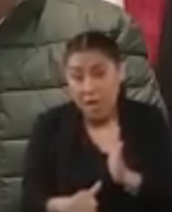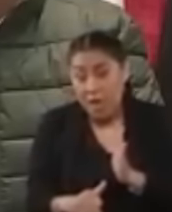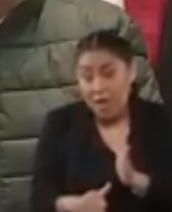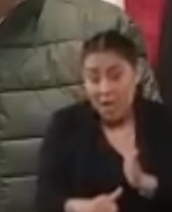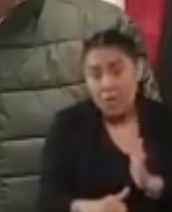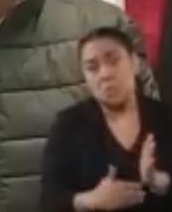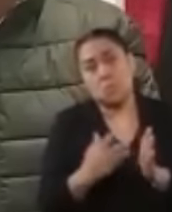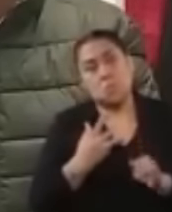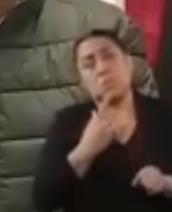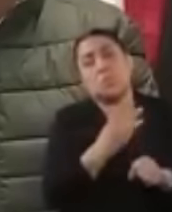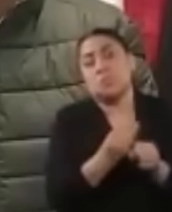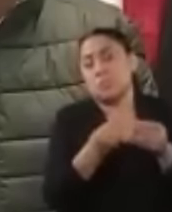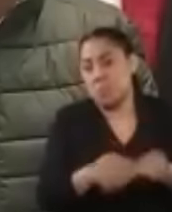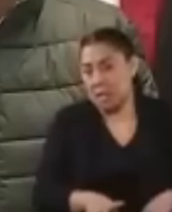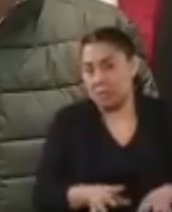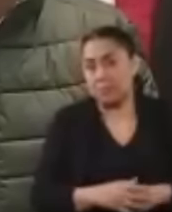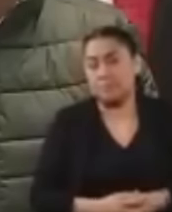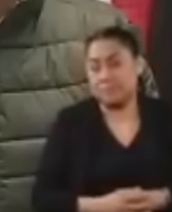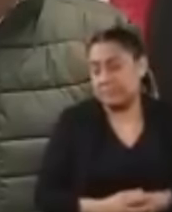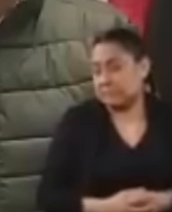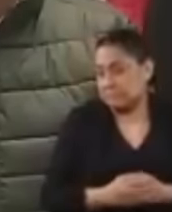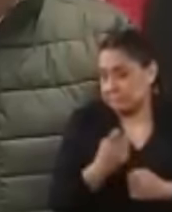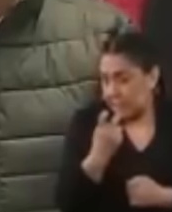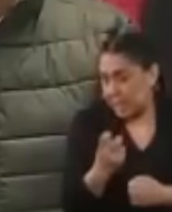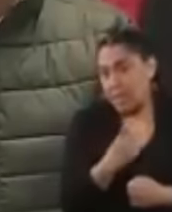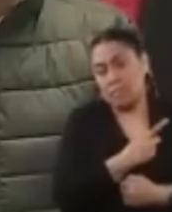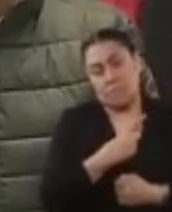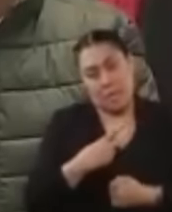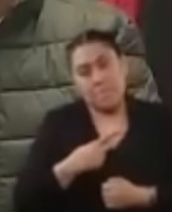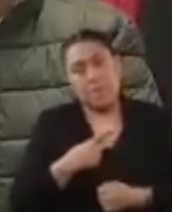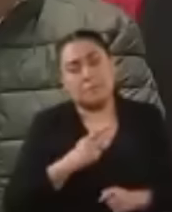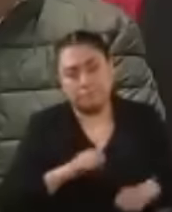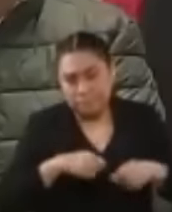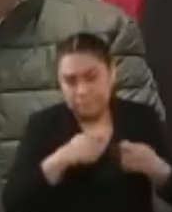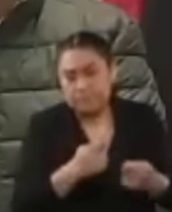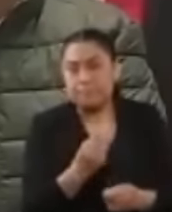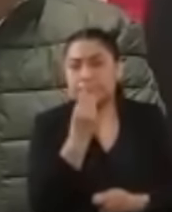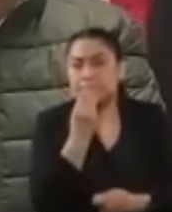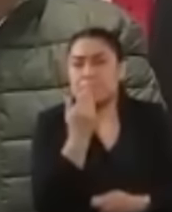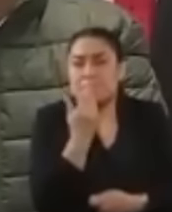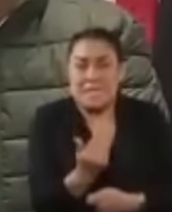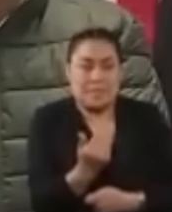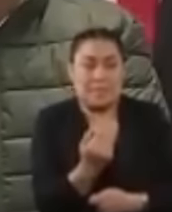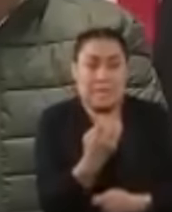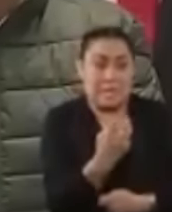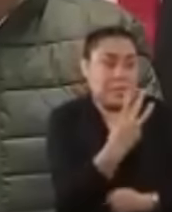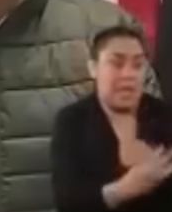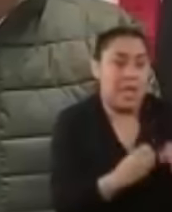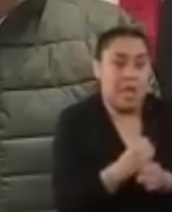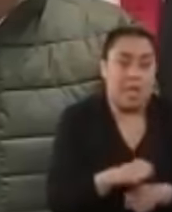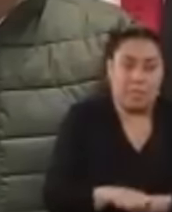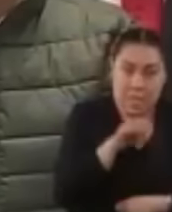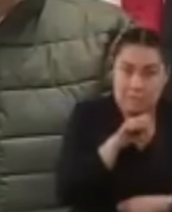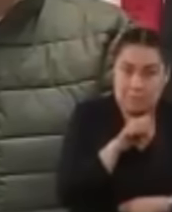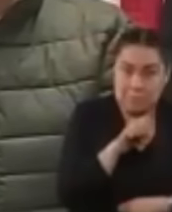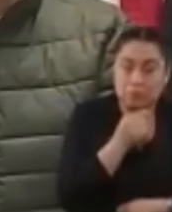es irreparable. Por eso hay que garantizar la nutrición en esta edad, en esta etapa.